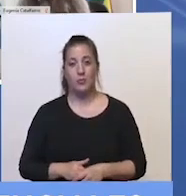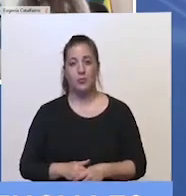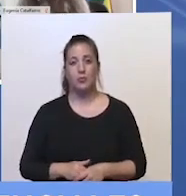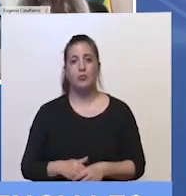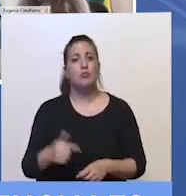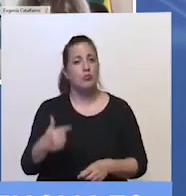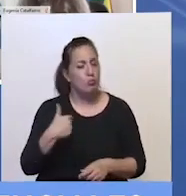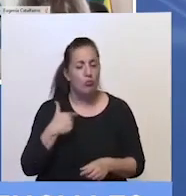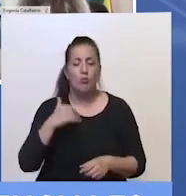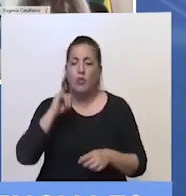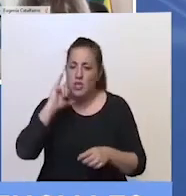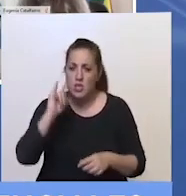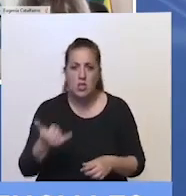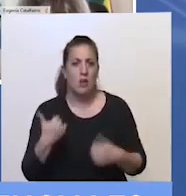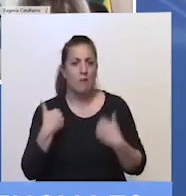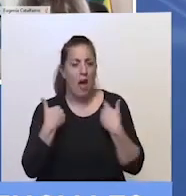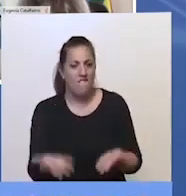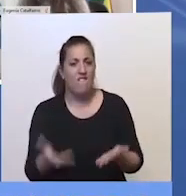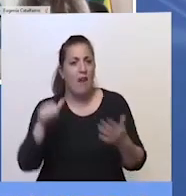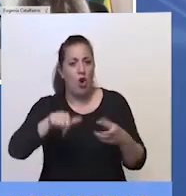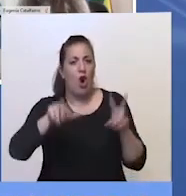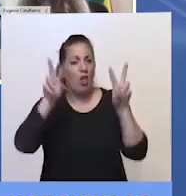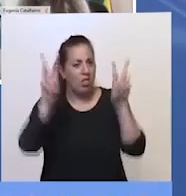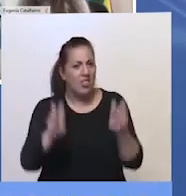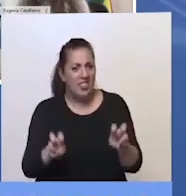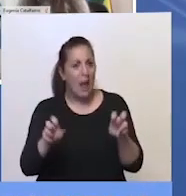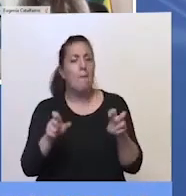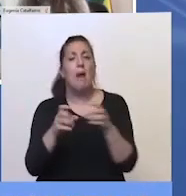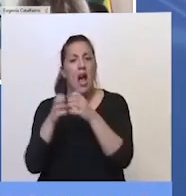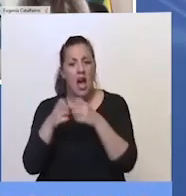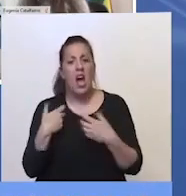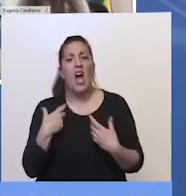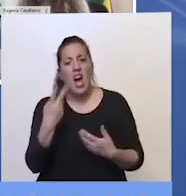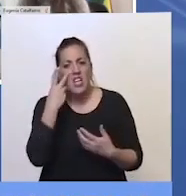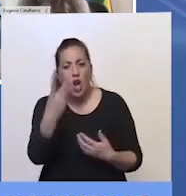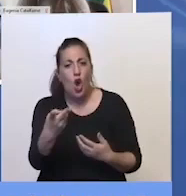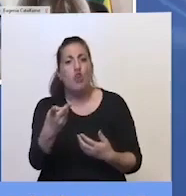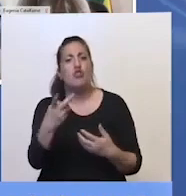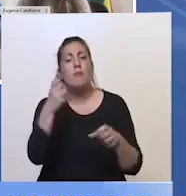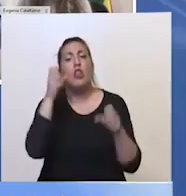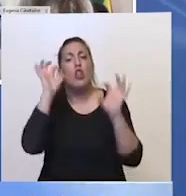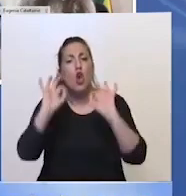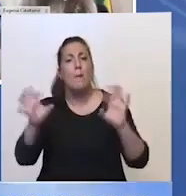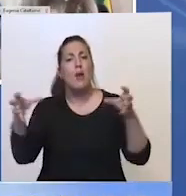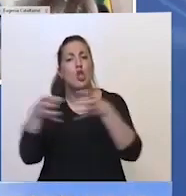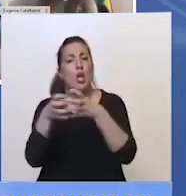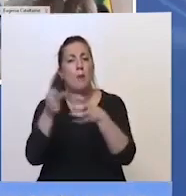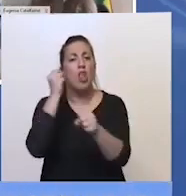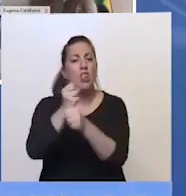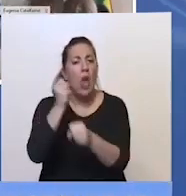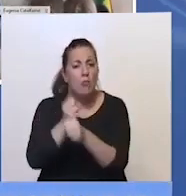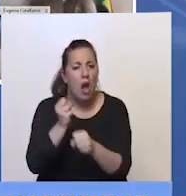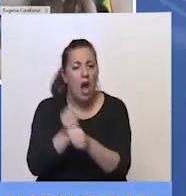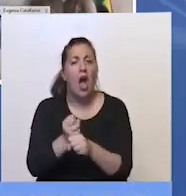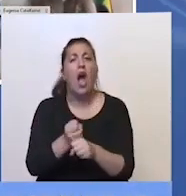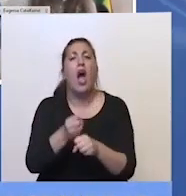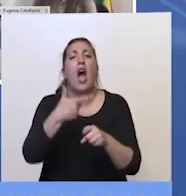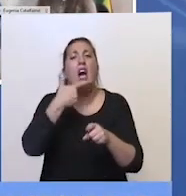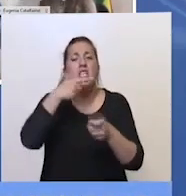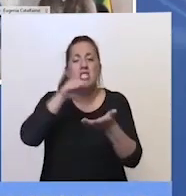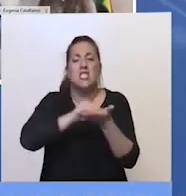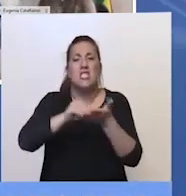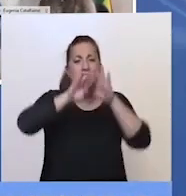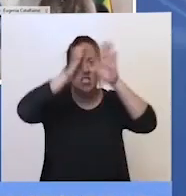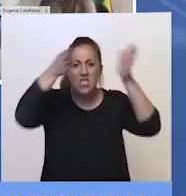acompaño esto, me parece muy bien el debate. Reconocimiento a todo el equipo que trabaja y que hace posible. Y desde el Senado de la